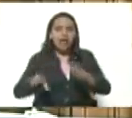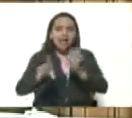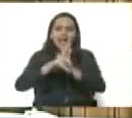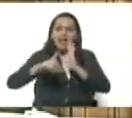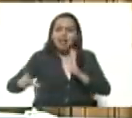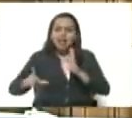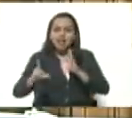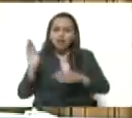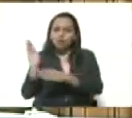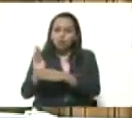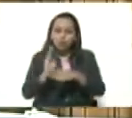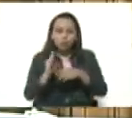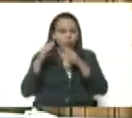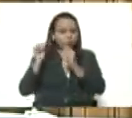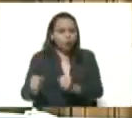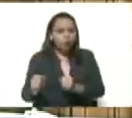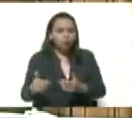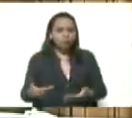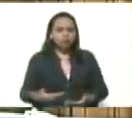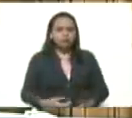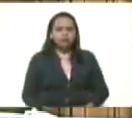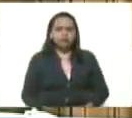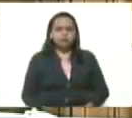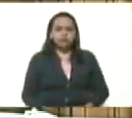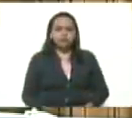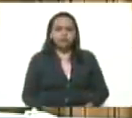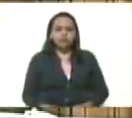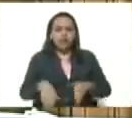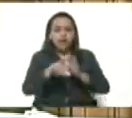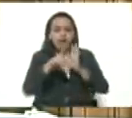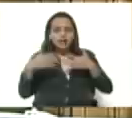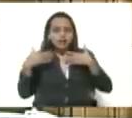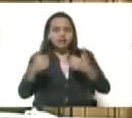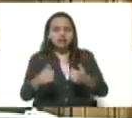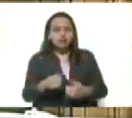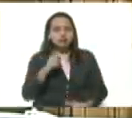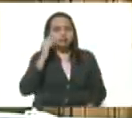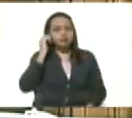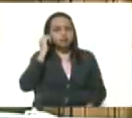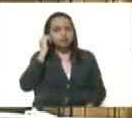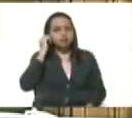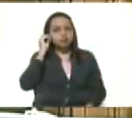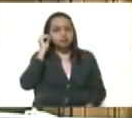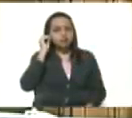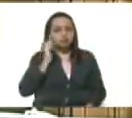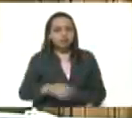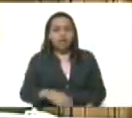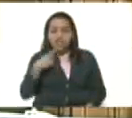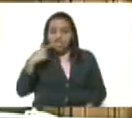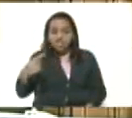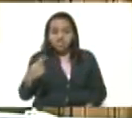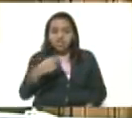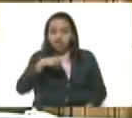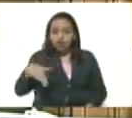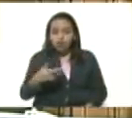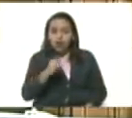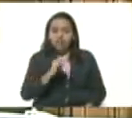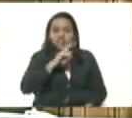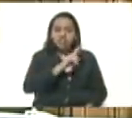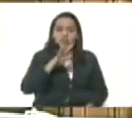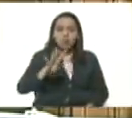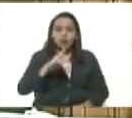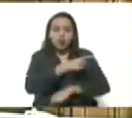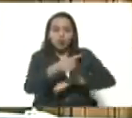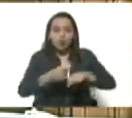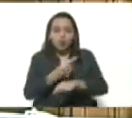legalidad, de seguridad, el protocolo de salud. Eso es lo que se critica, que nos dedicamos las 24 horas del